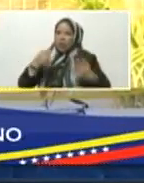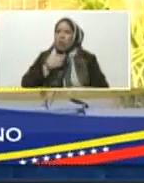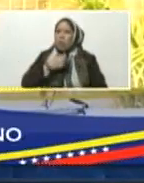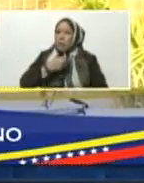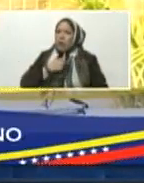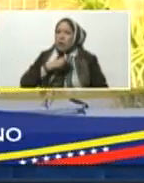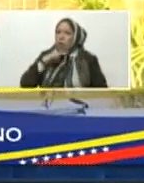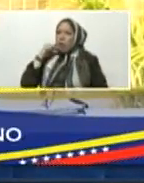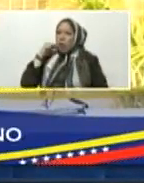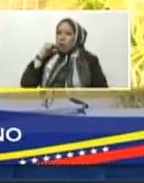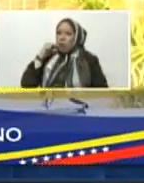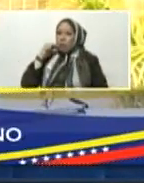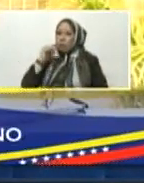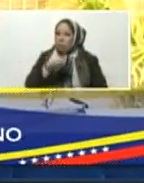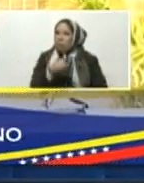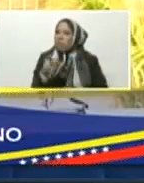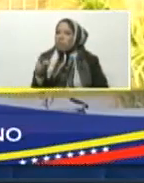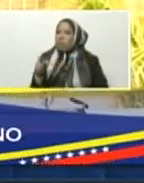calor.